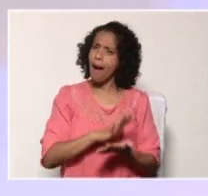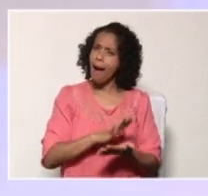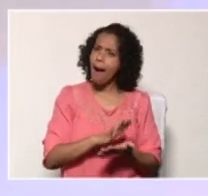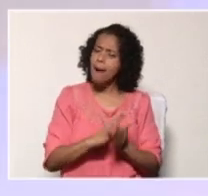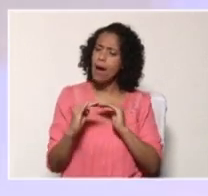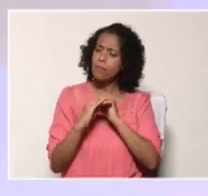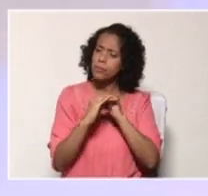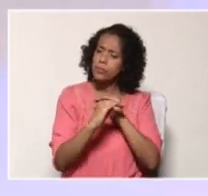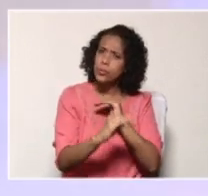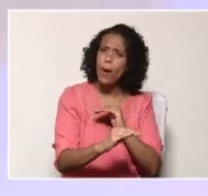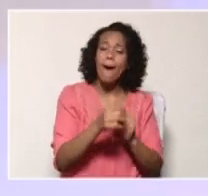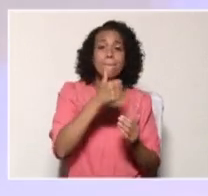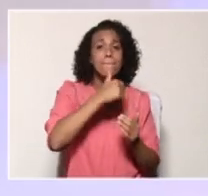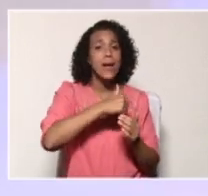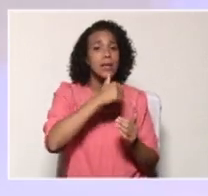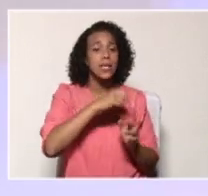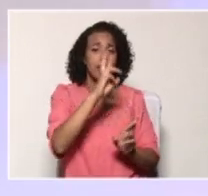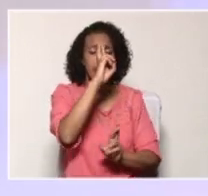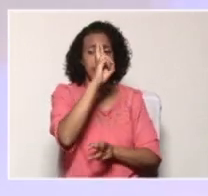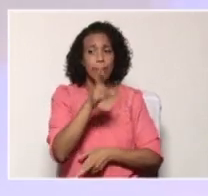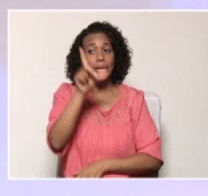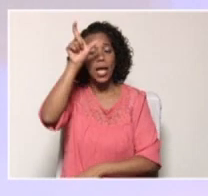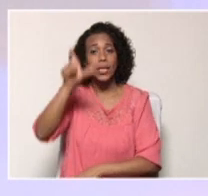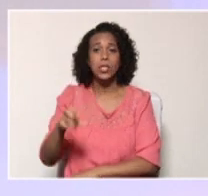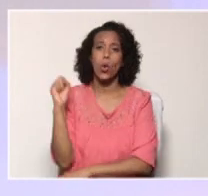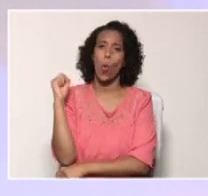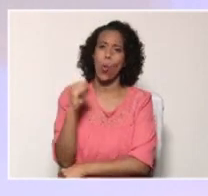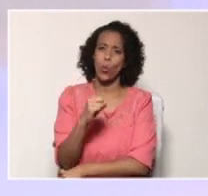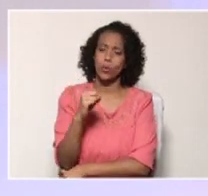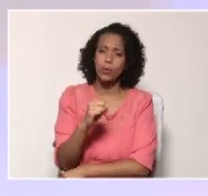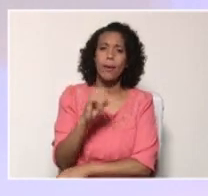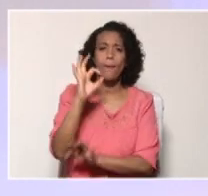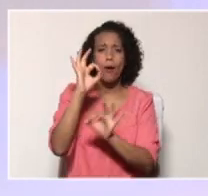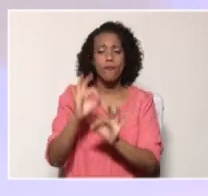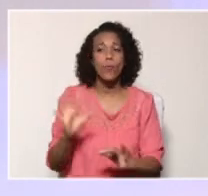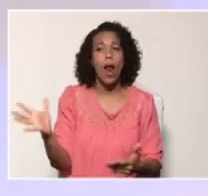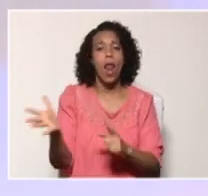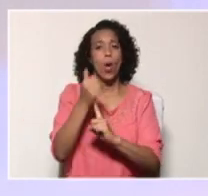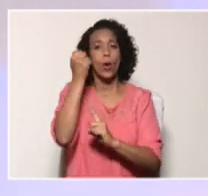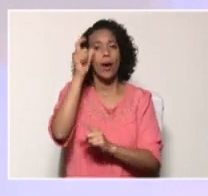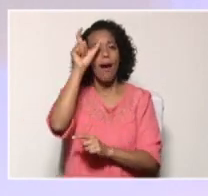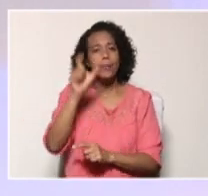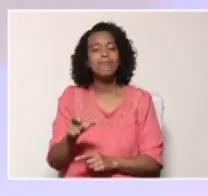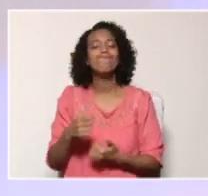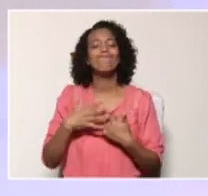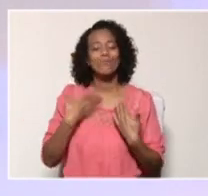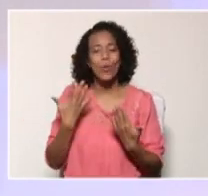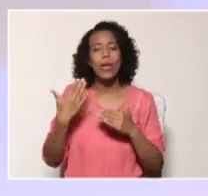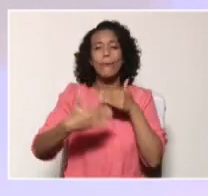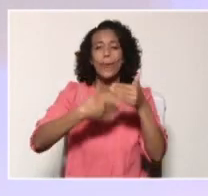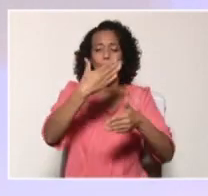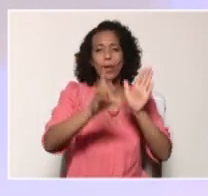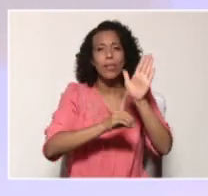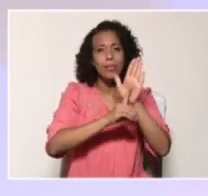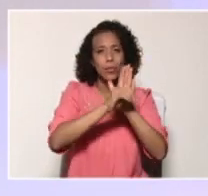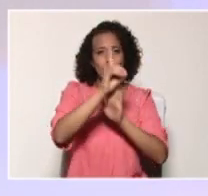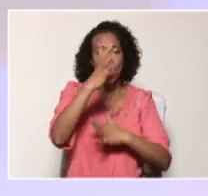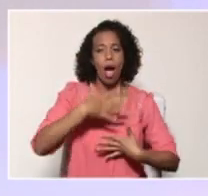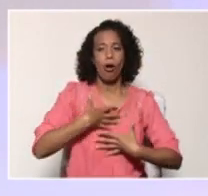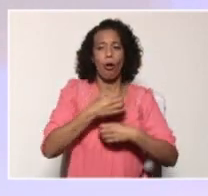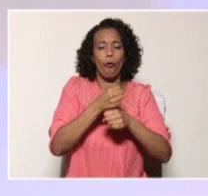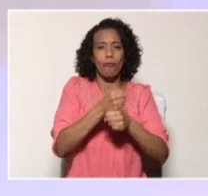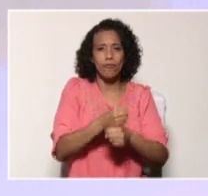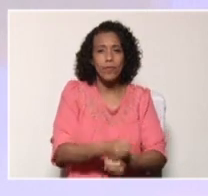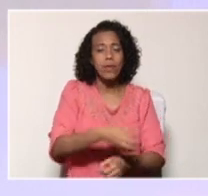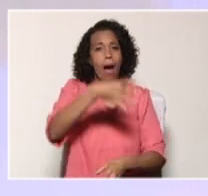estas palabras claves? Paciencia y respeto. Recuerde que a través de esto podremos lograr que nuestro niño o niña vaya poco a poco ganando entonces